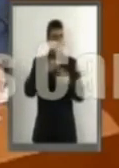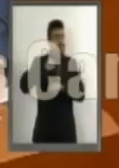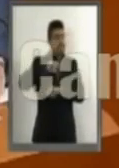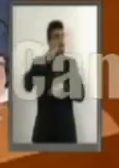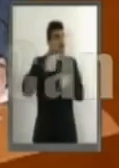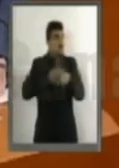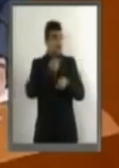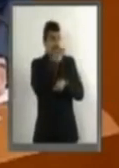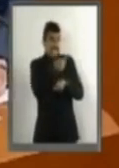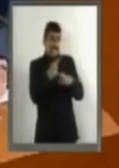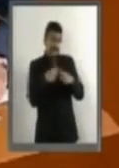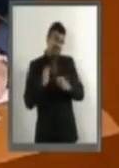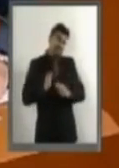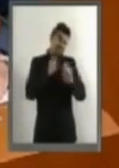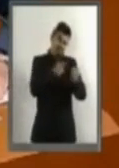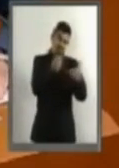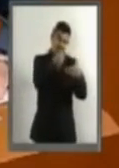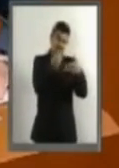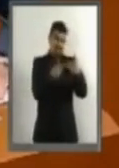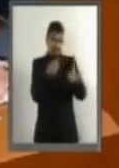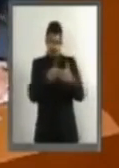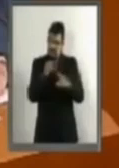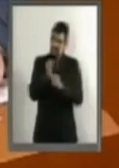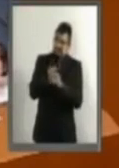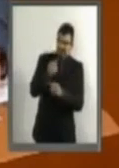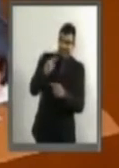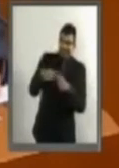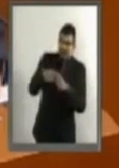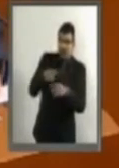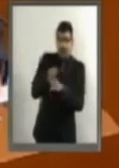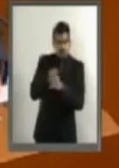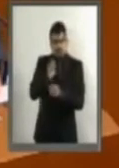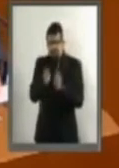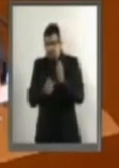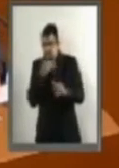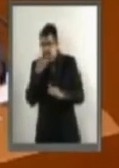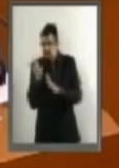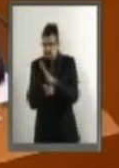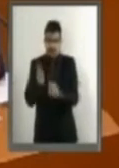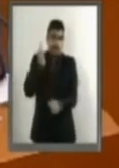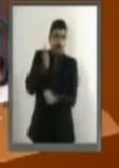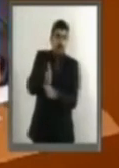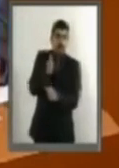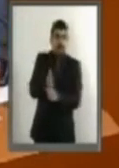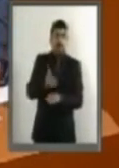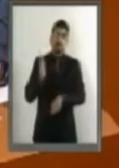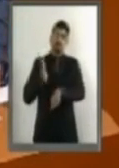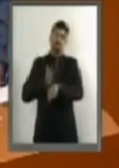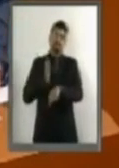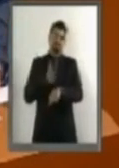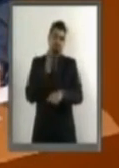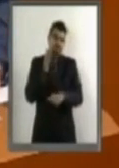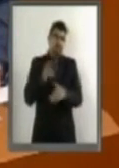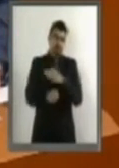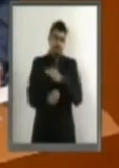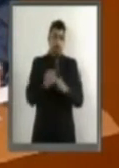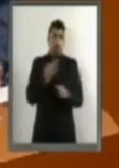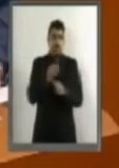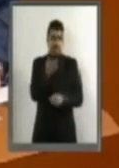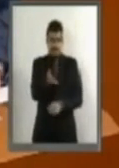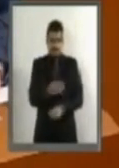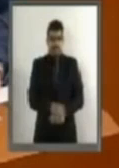respectivas para perseguir y sancionar actos de corrupción. Todo servidor